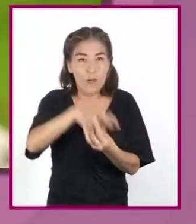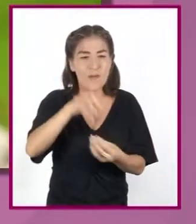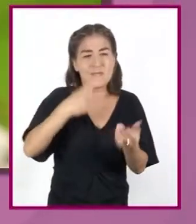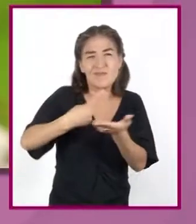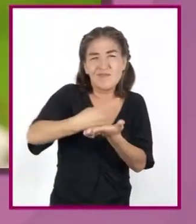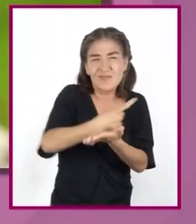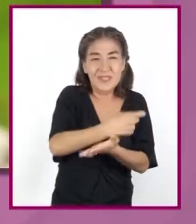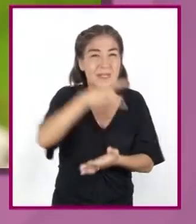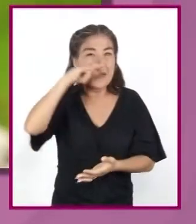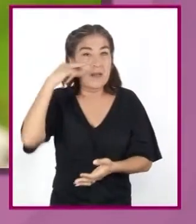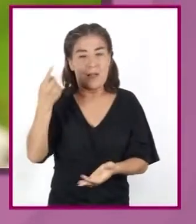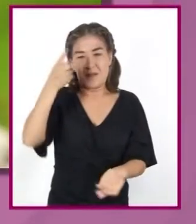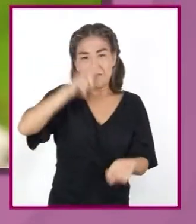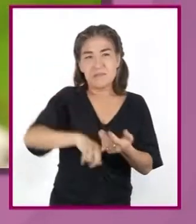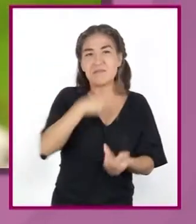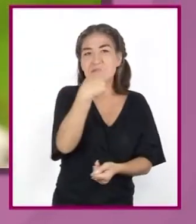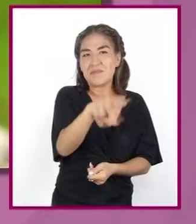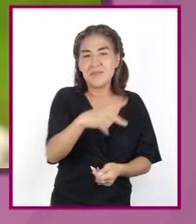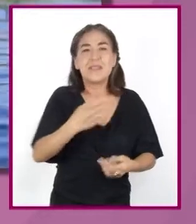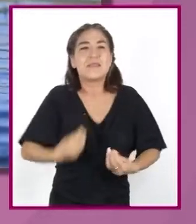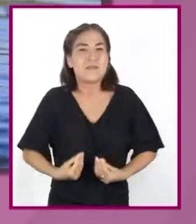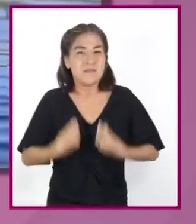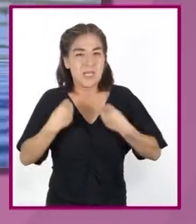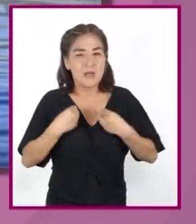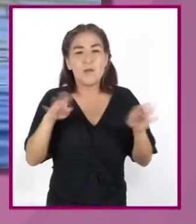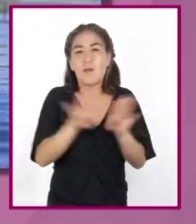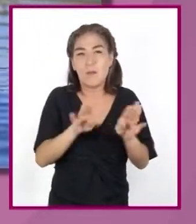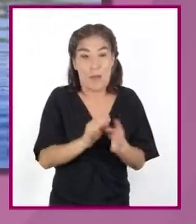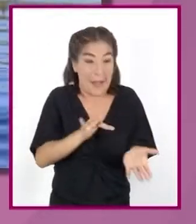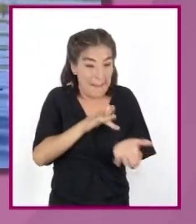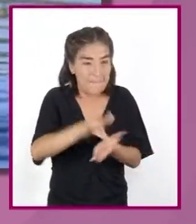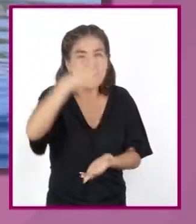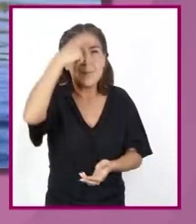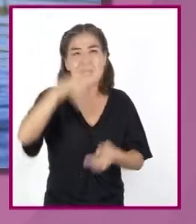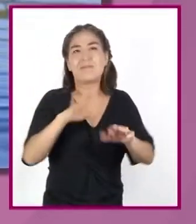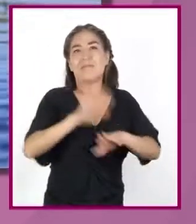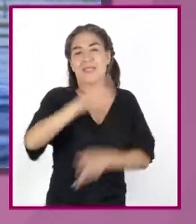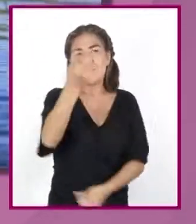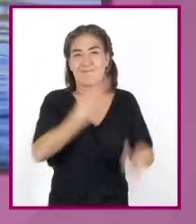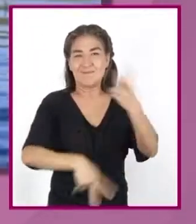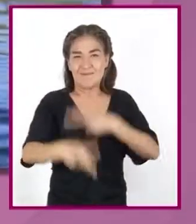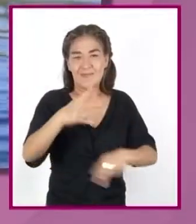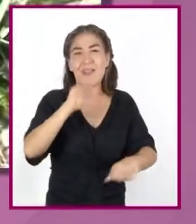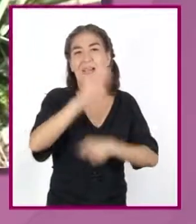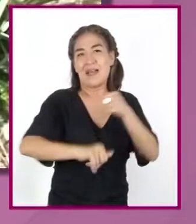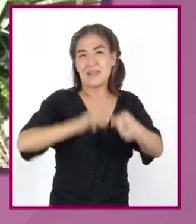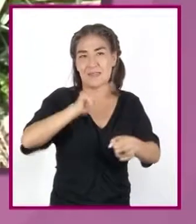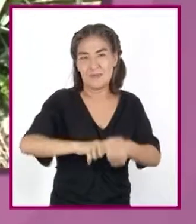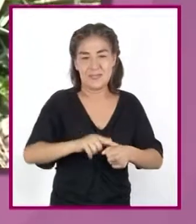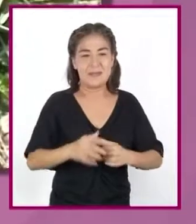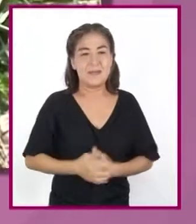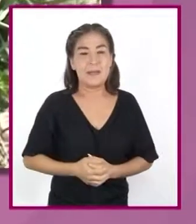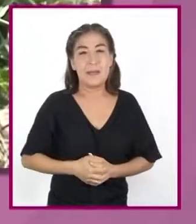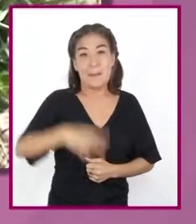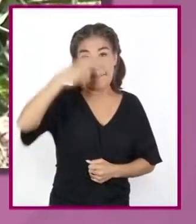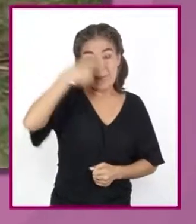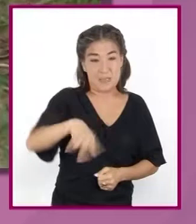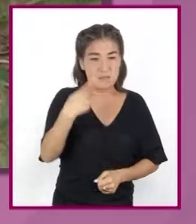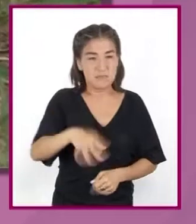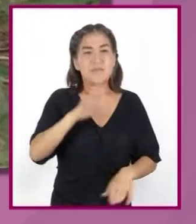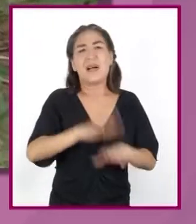han adaptado a condiciones ambientales particulares, favoreciendo la diversidad genética. México es el centro